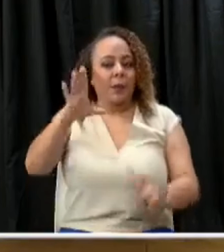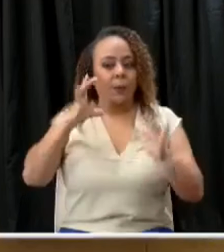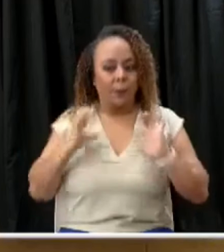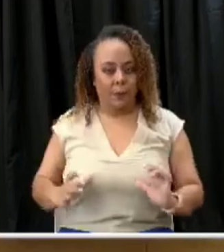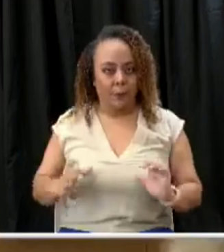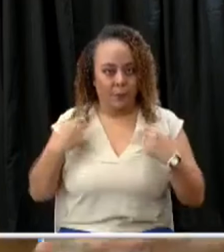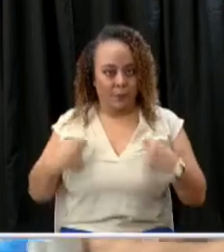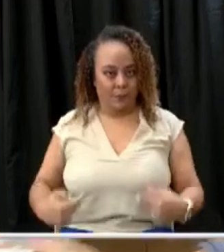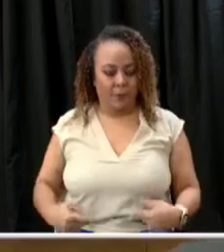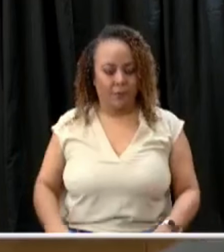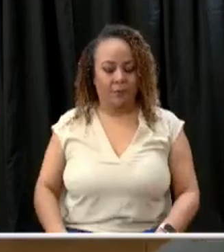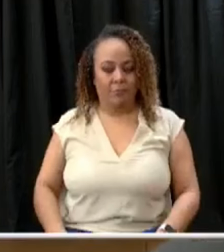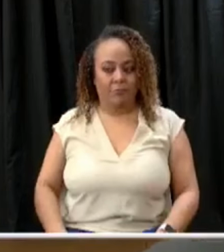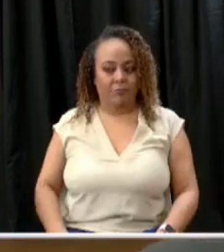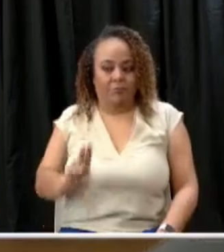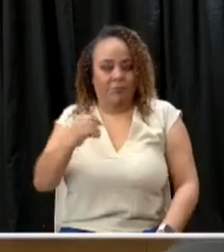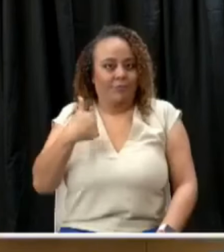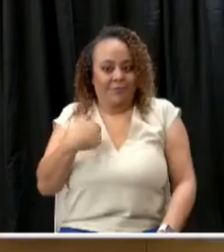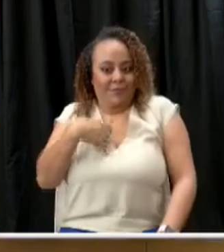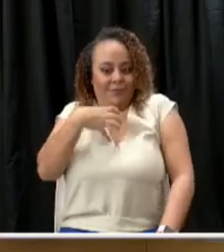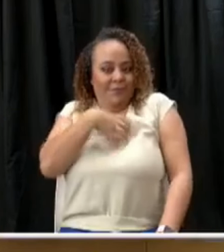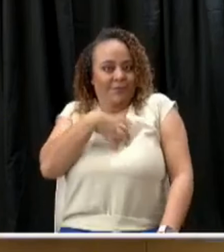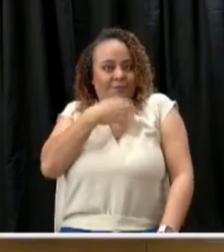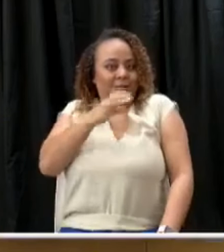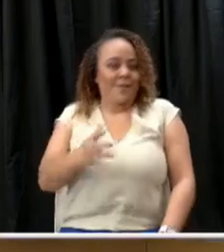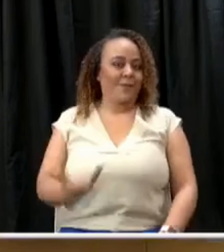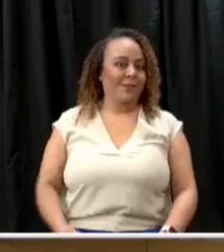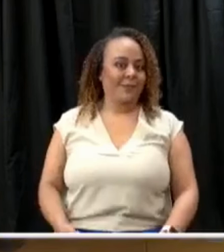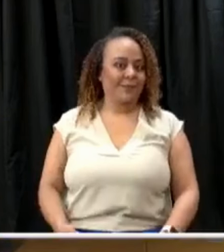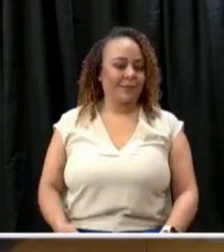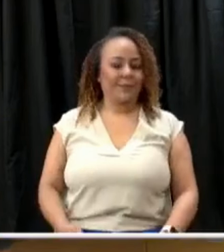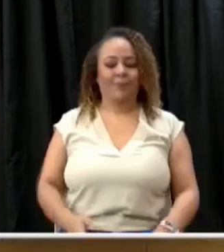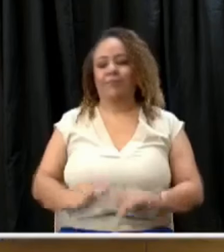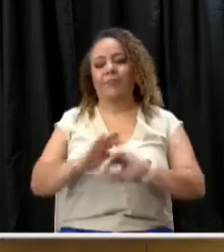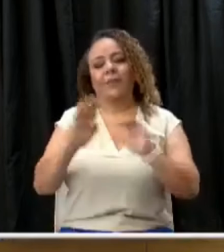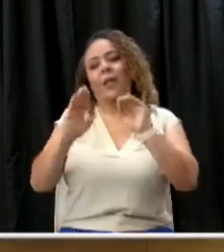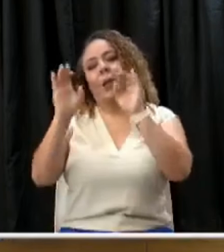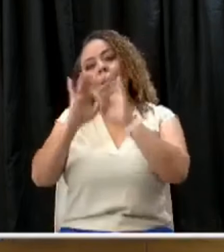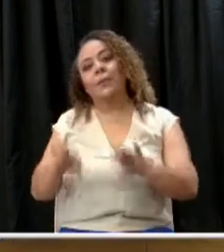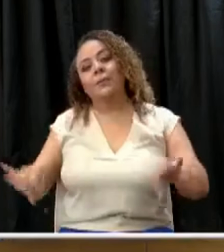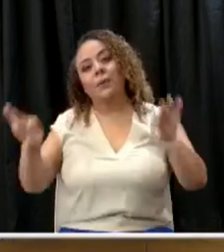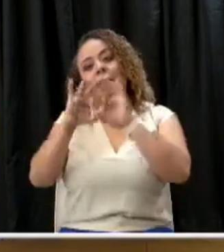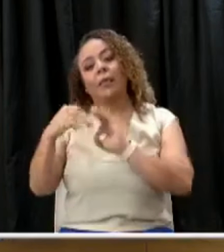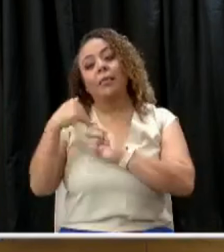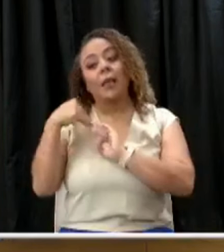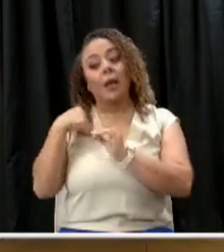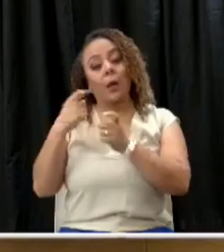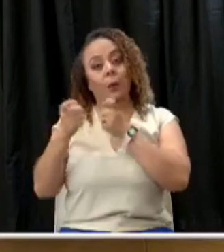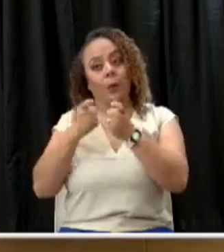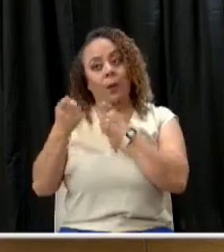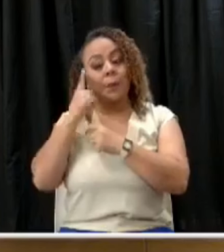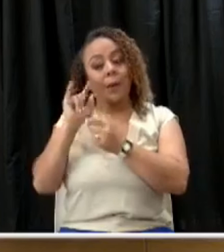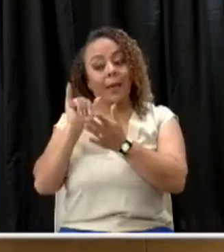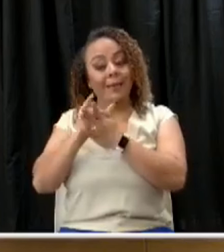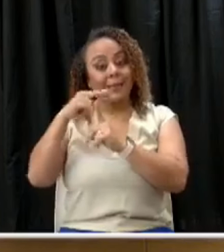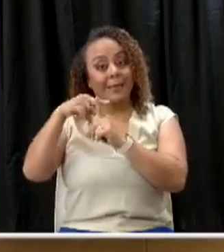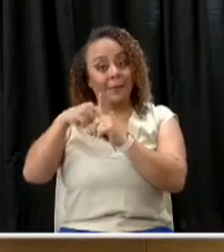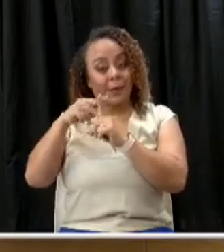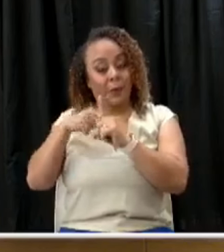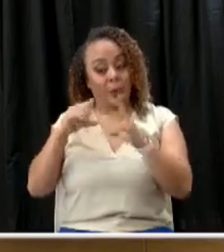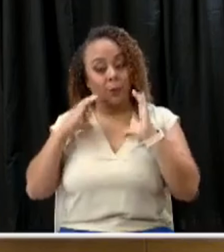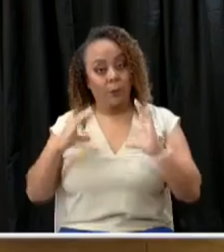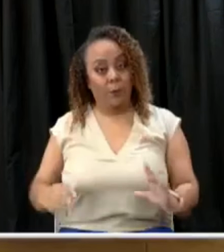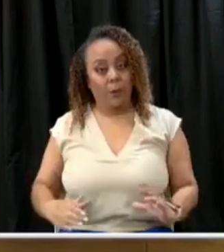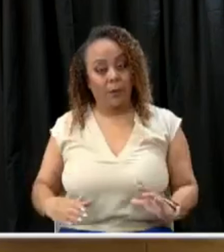un ser vivo no produce su propia temperatura. Lo más importante es tenerla controlada para que esta temperatura